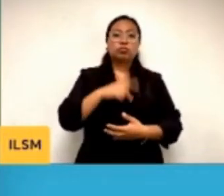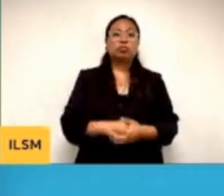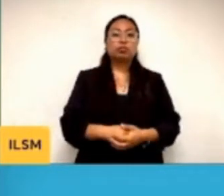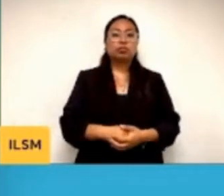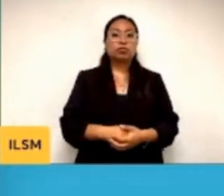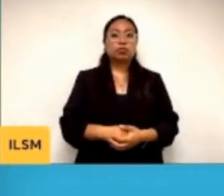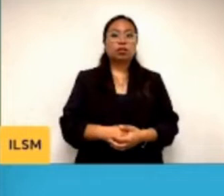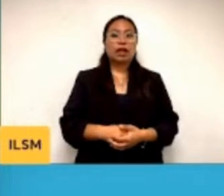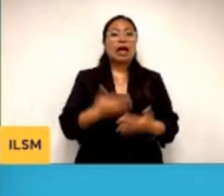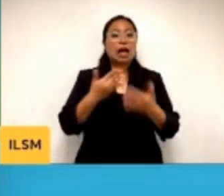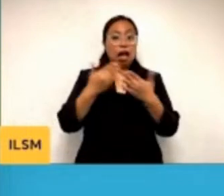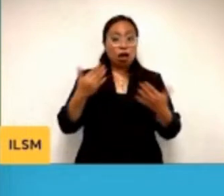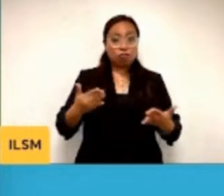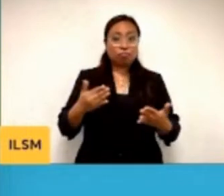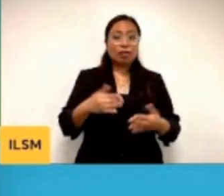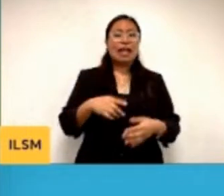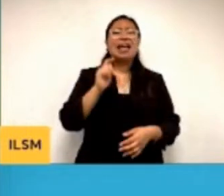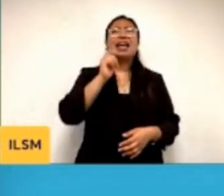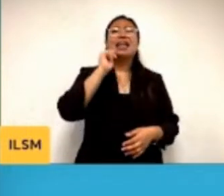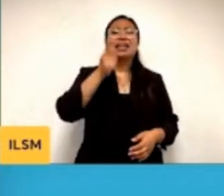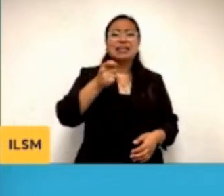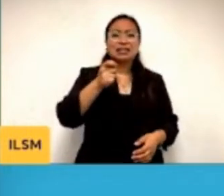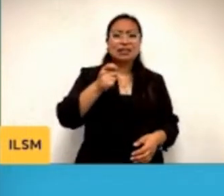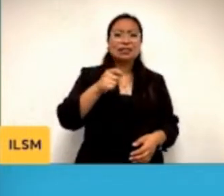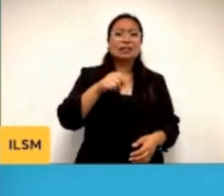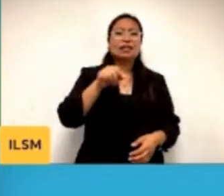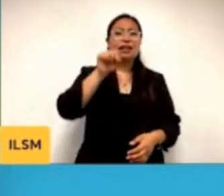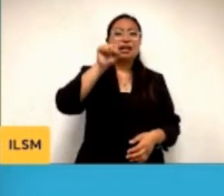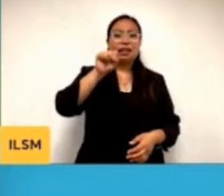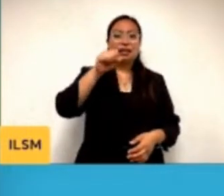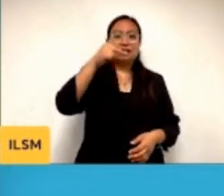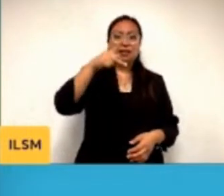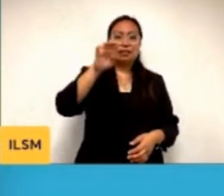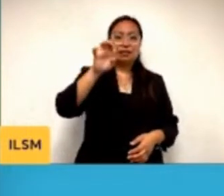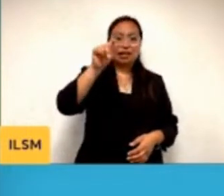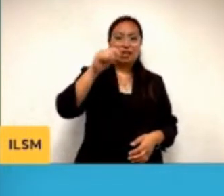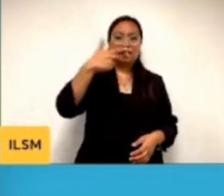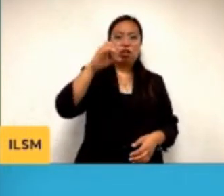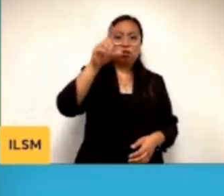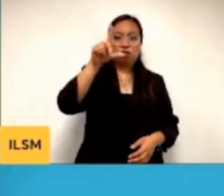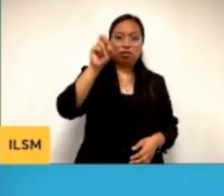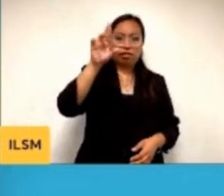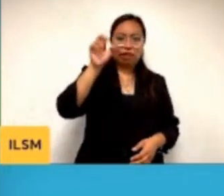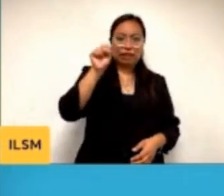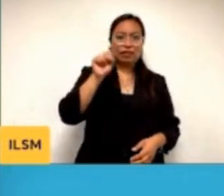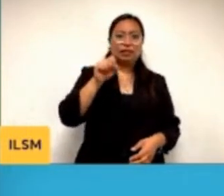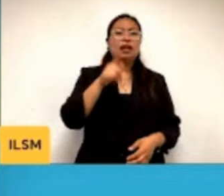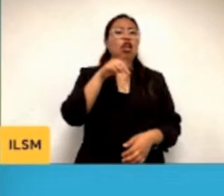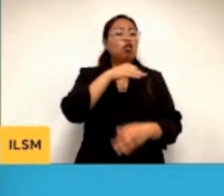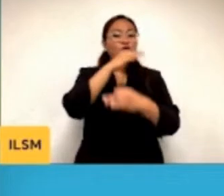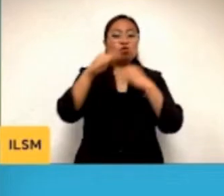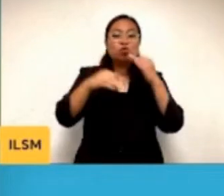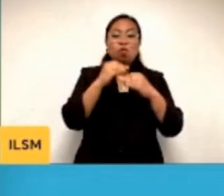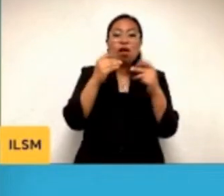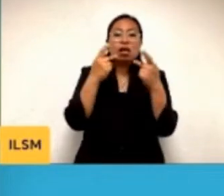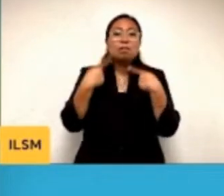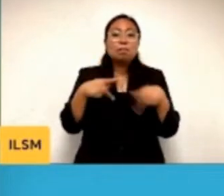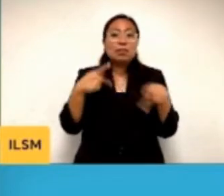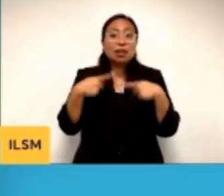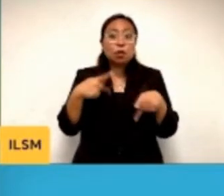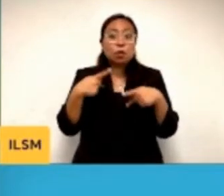las personas que tienen algún impacto positivo o